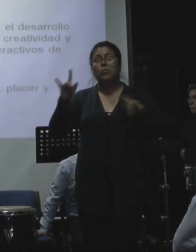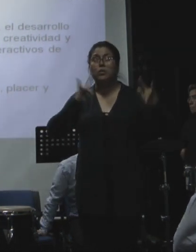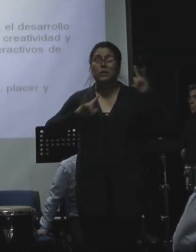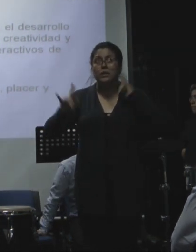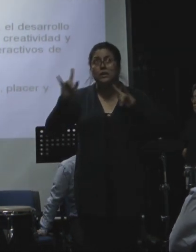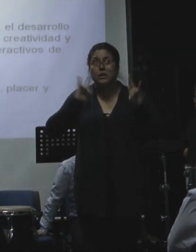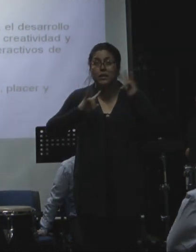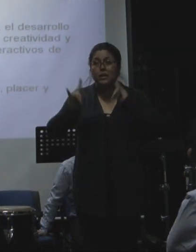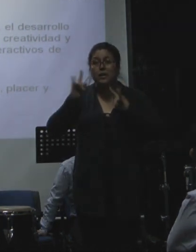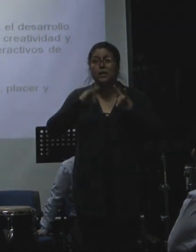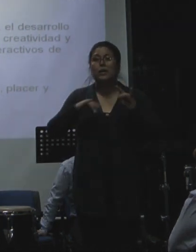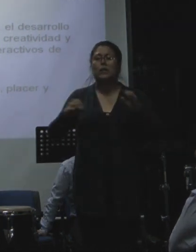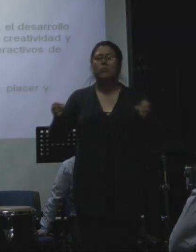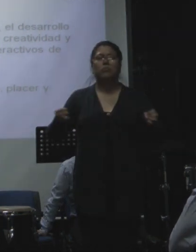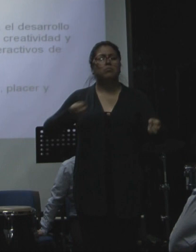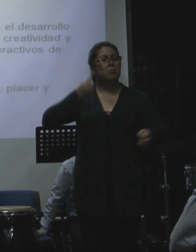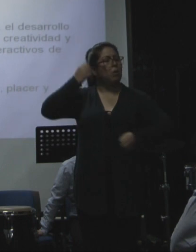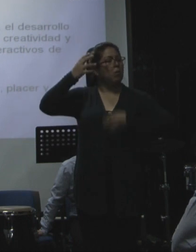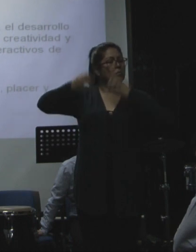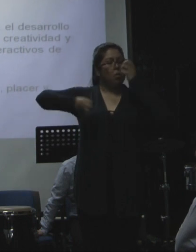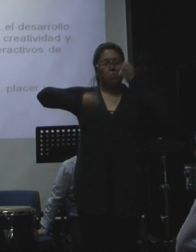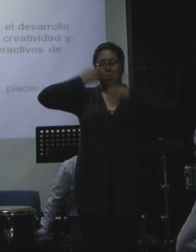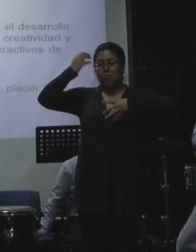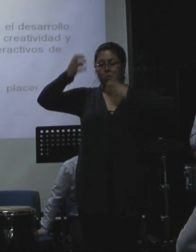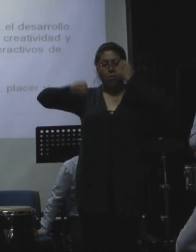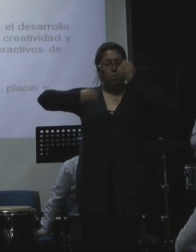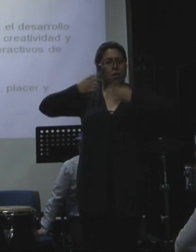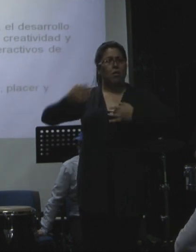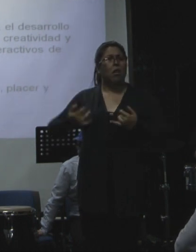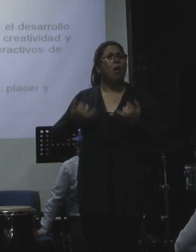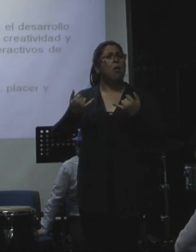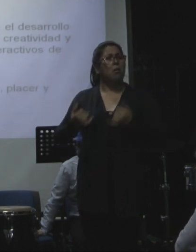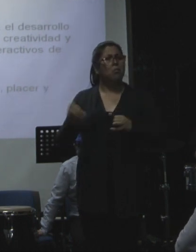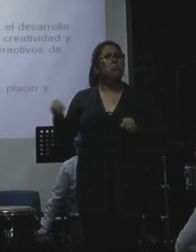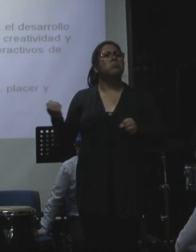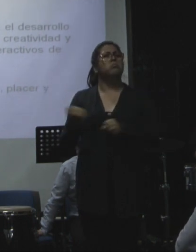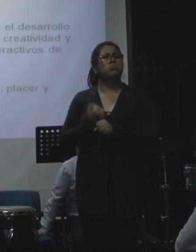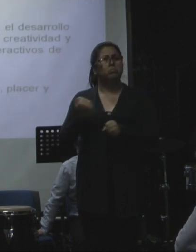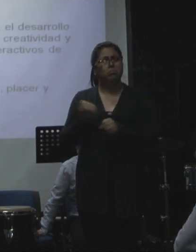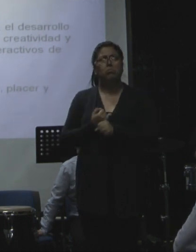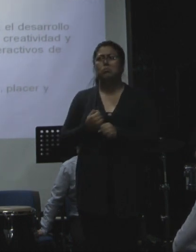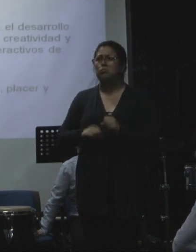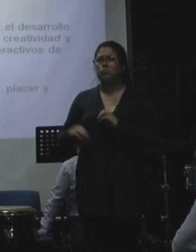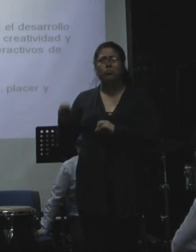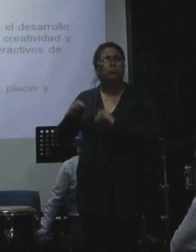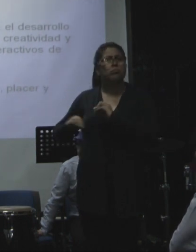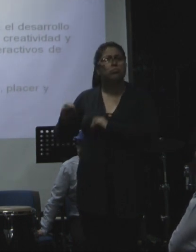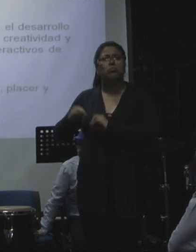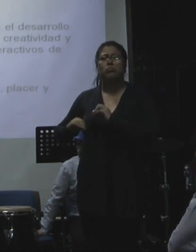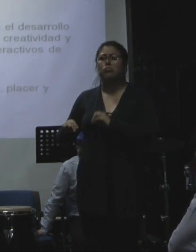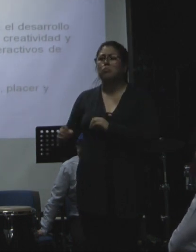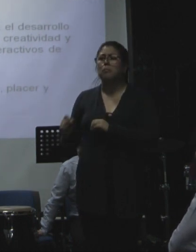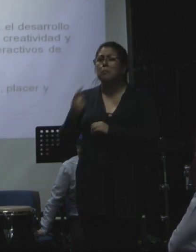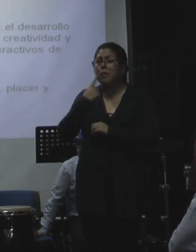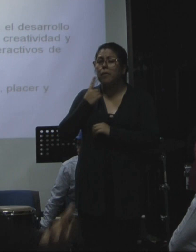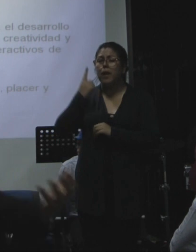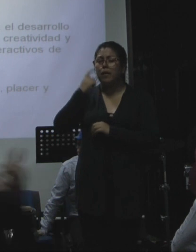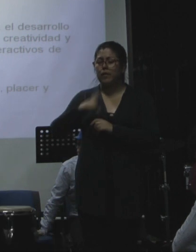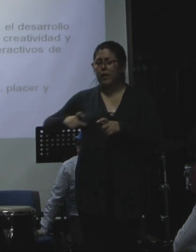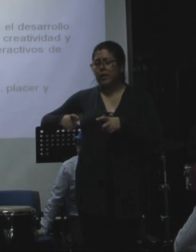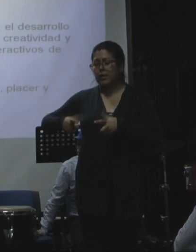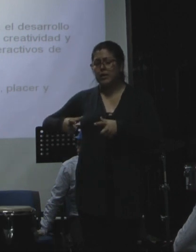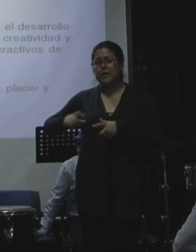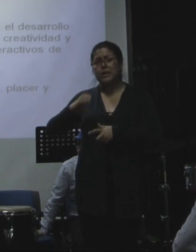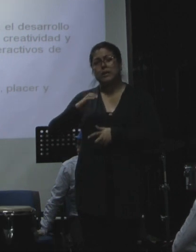también, despierta la creatividad, entre otras cosas. Ya estamos trabajando para grabar nuestro primer trabajo discográfico, una